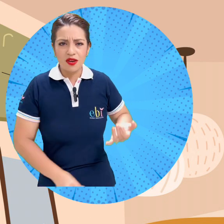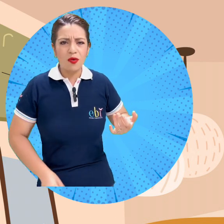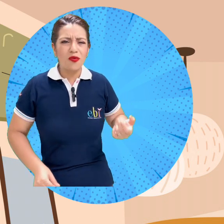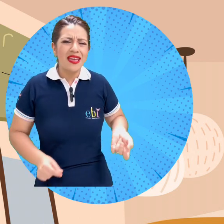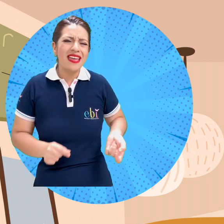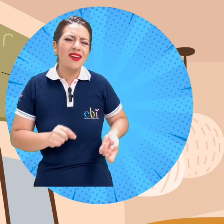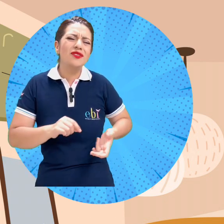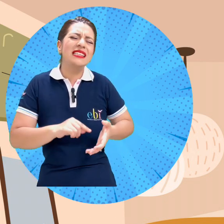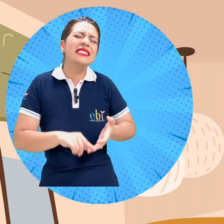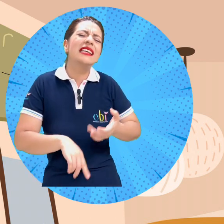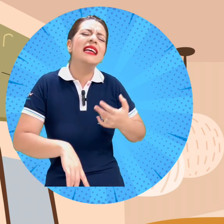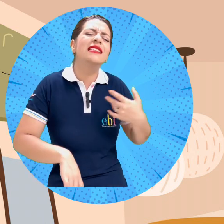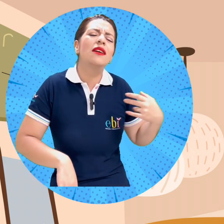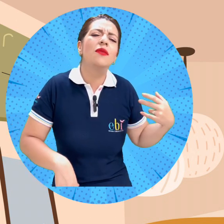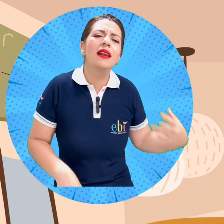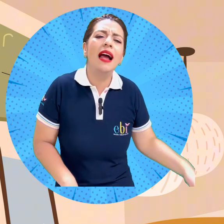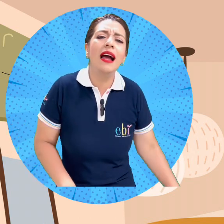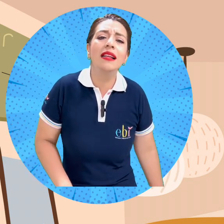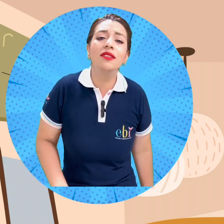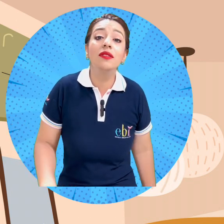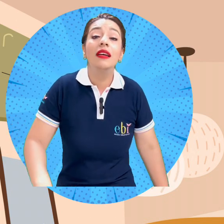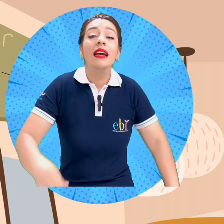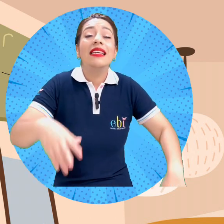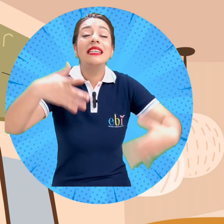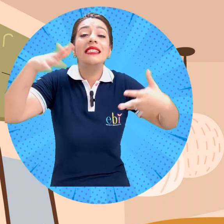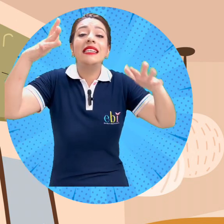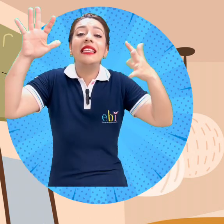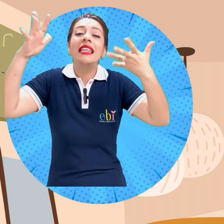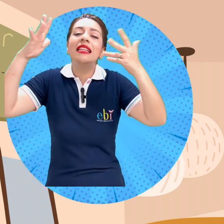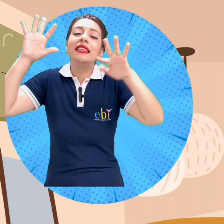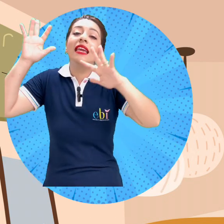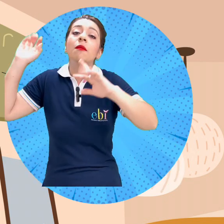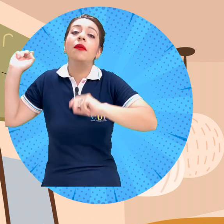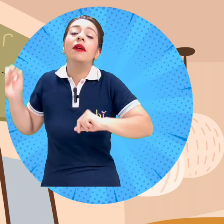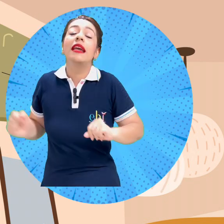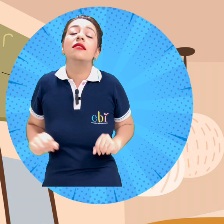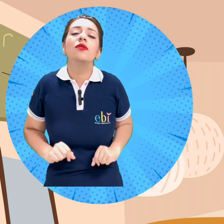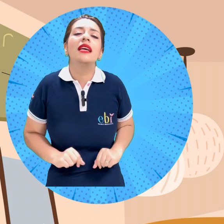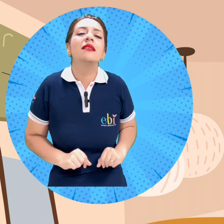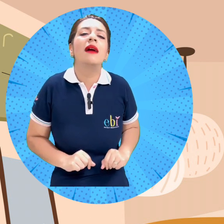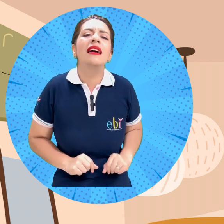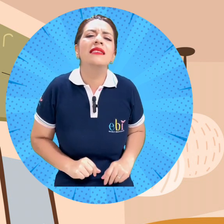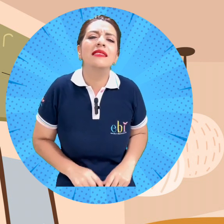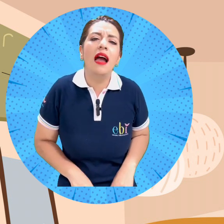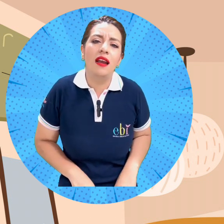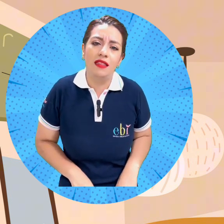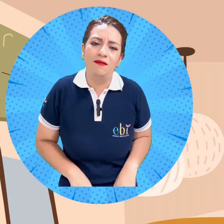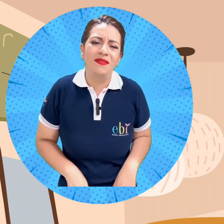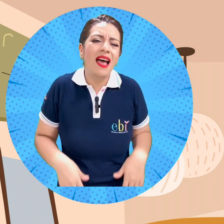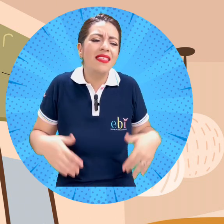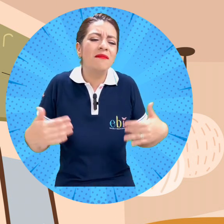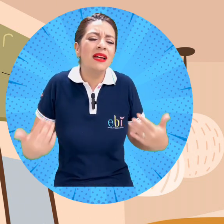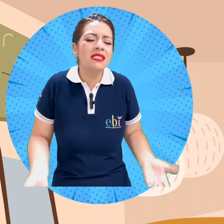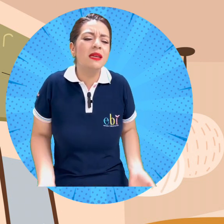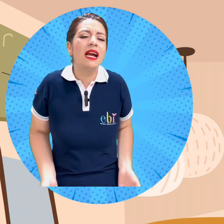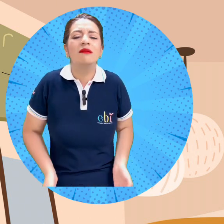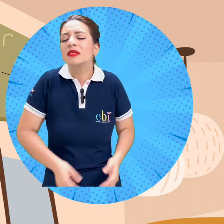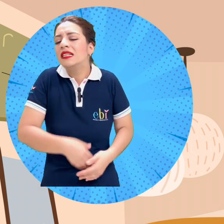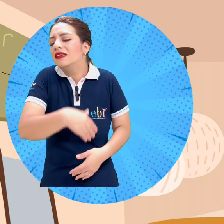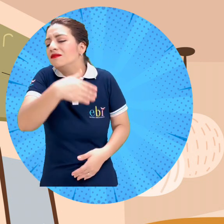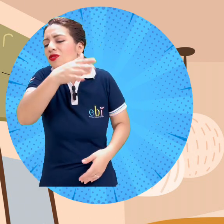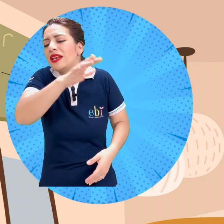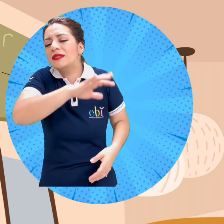tus videojuegos, descansa un rato y si te da tiempo, estudias más tarde. Además,